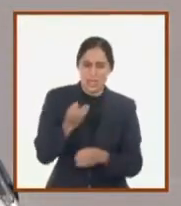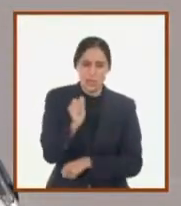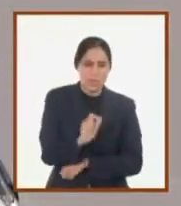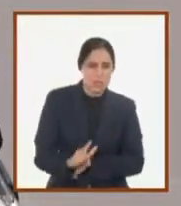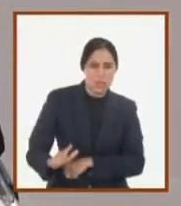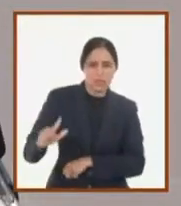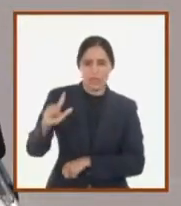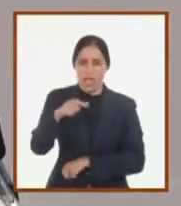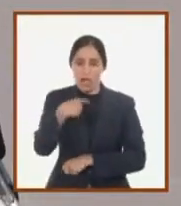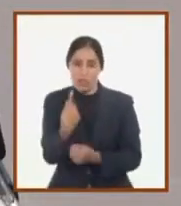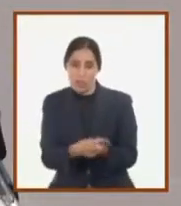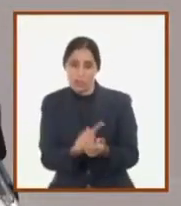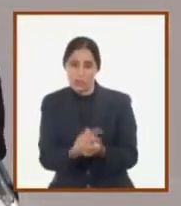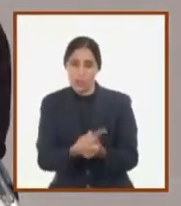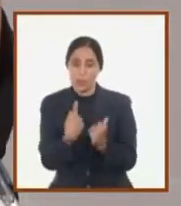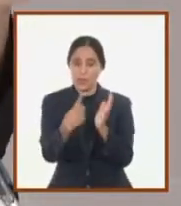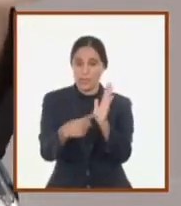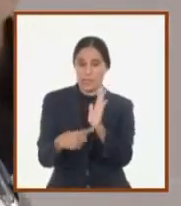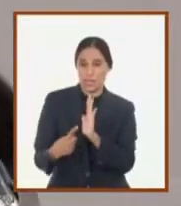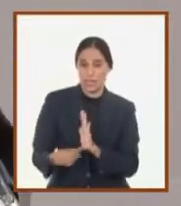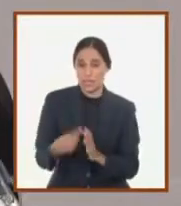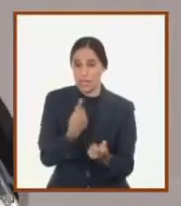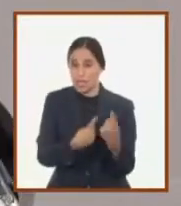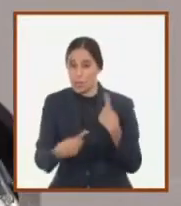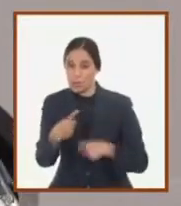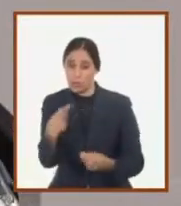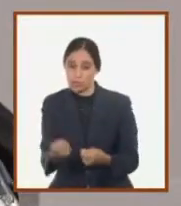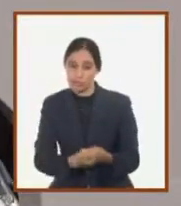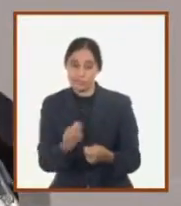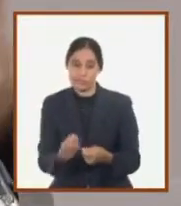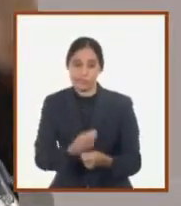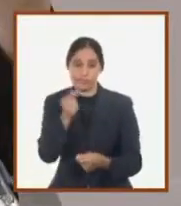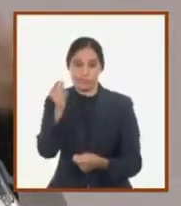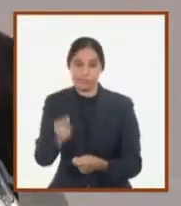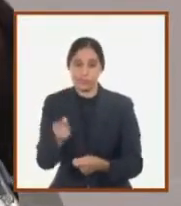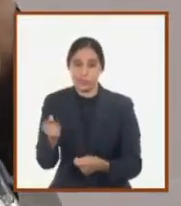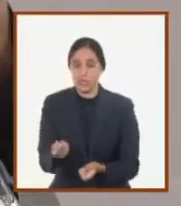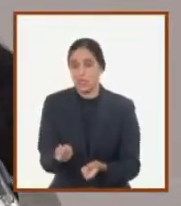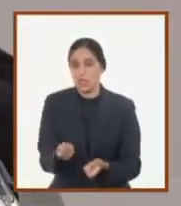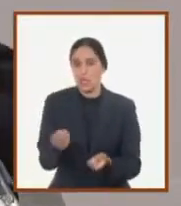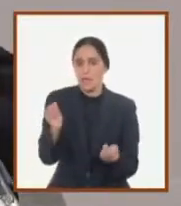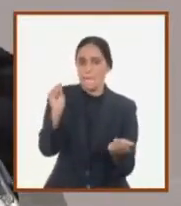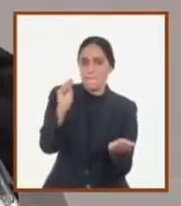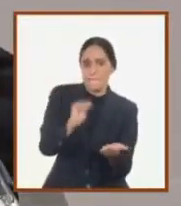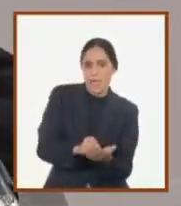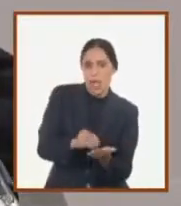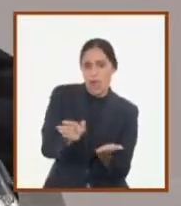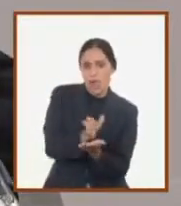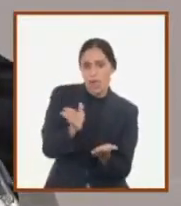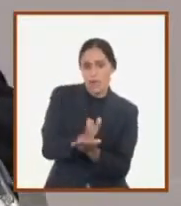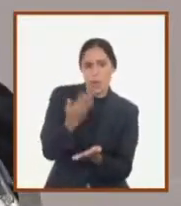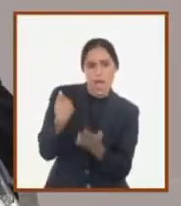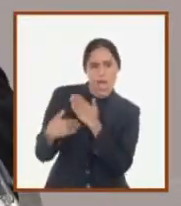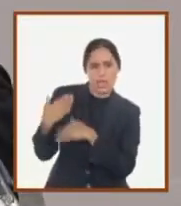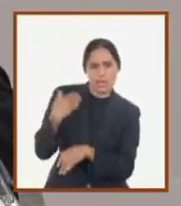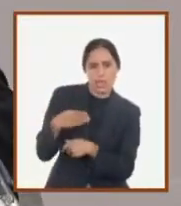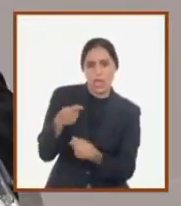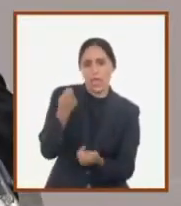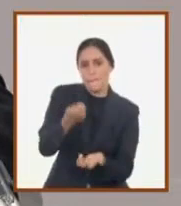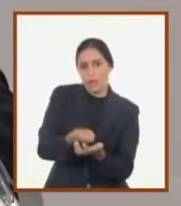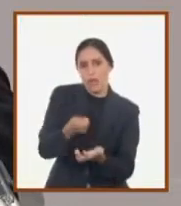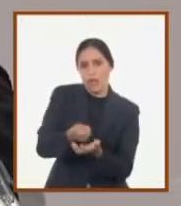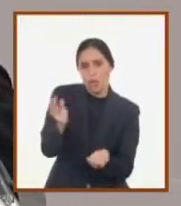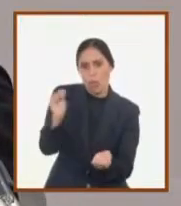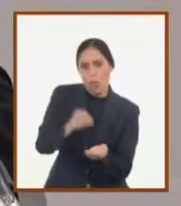uno de los combatientes y trae hasta el el precio Cuánto costó Aquel aquel Aquel aquel hecho